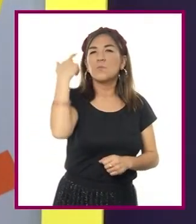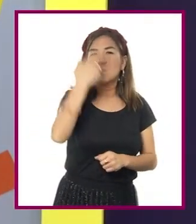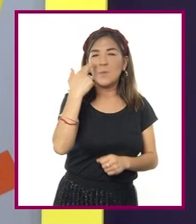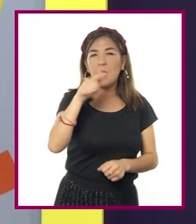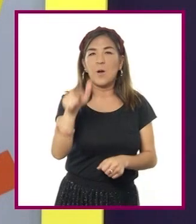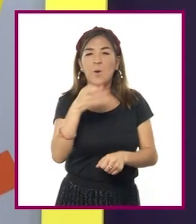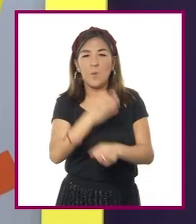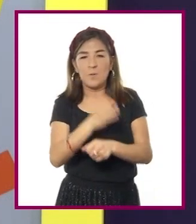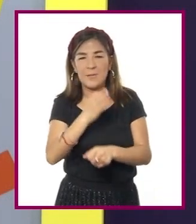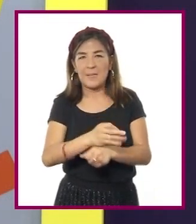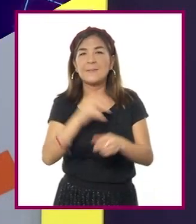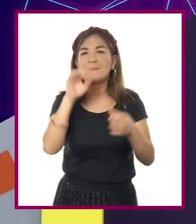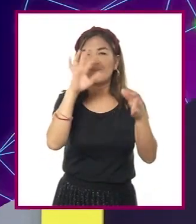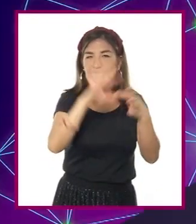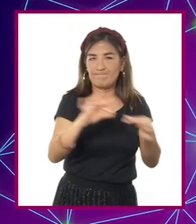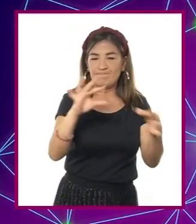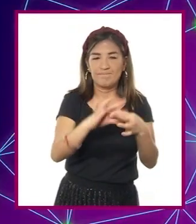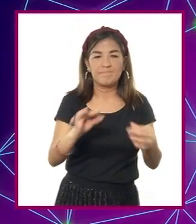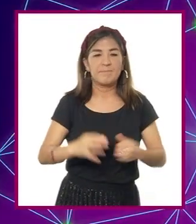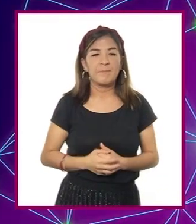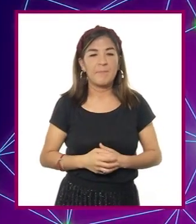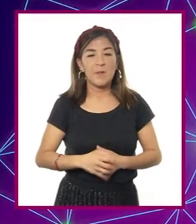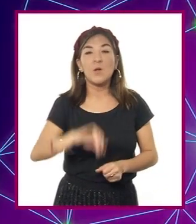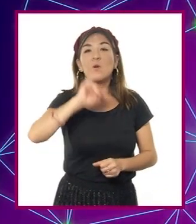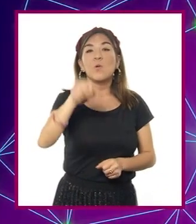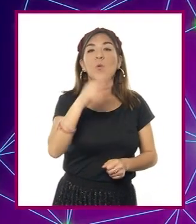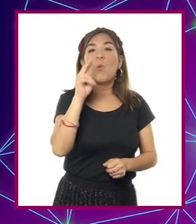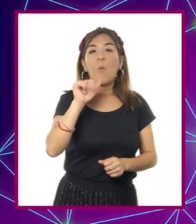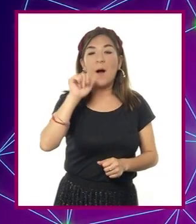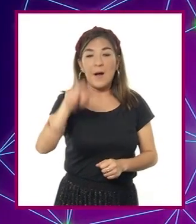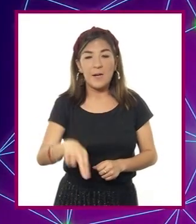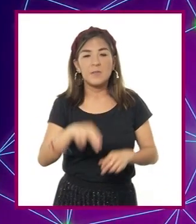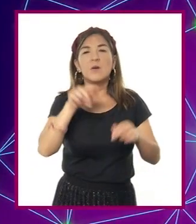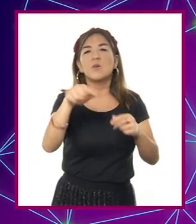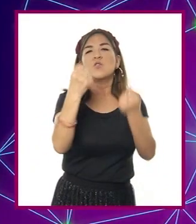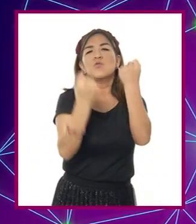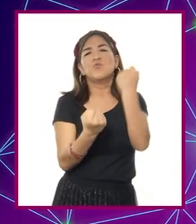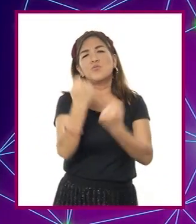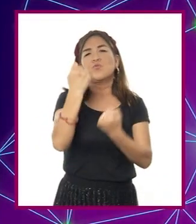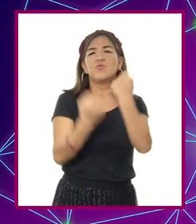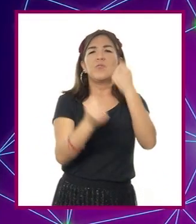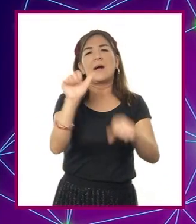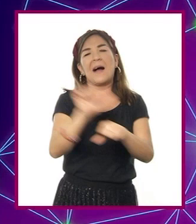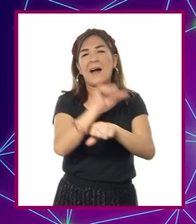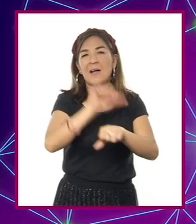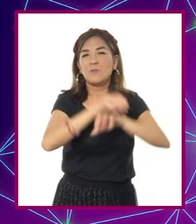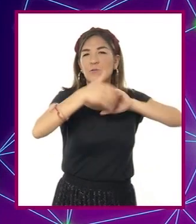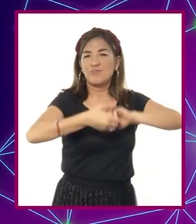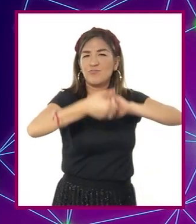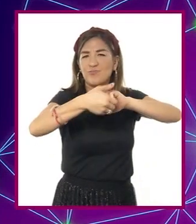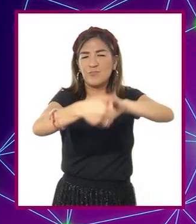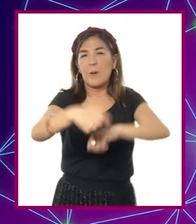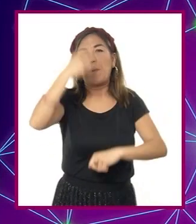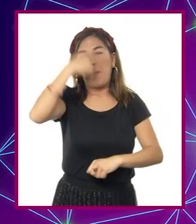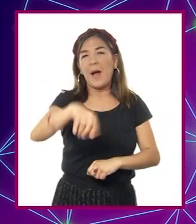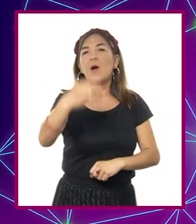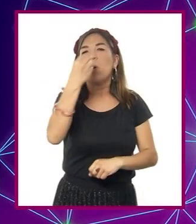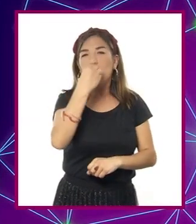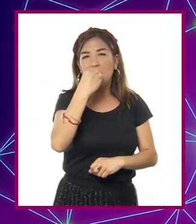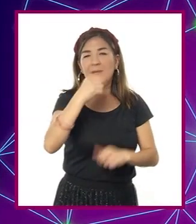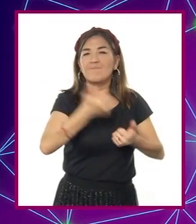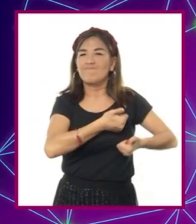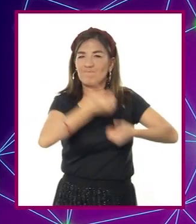Analicemos el siguiente planteamiento. Juan conduce un tráiler que transporta alimento. Cuando conduce a